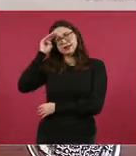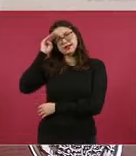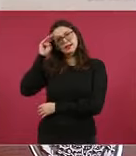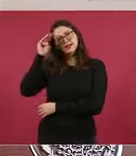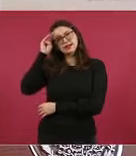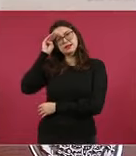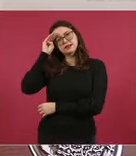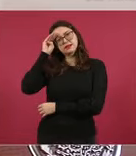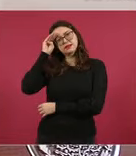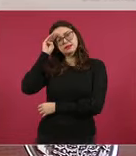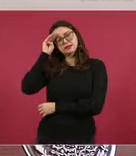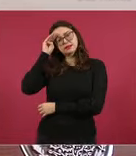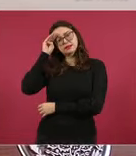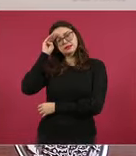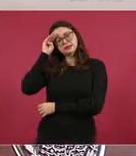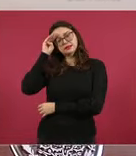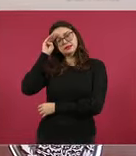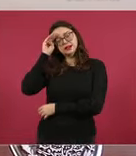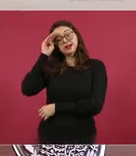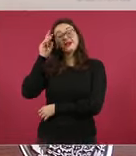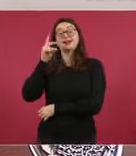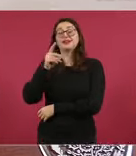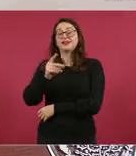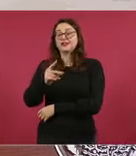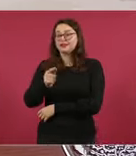día de Cortés,